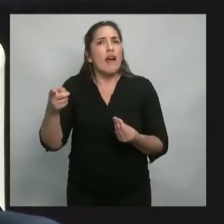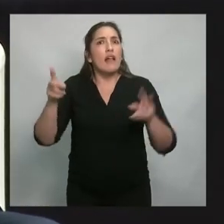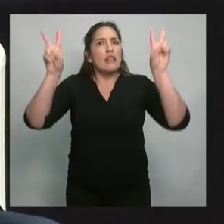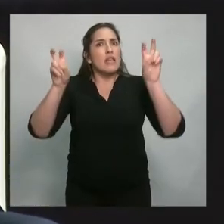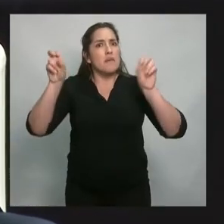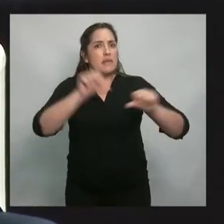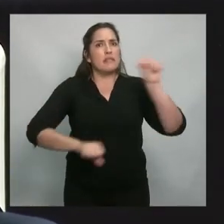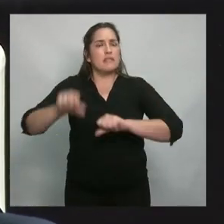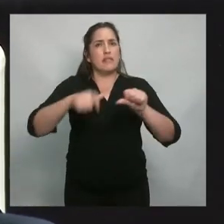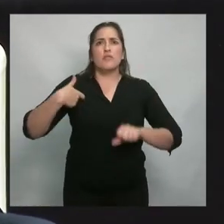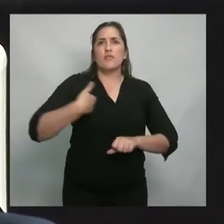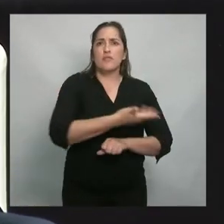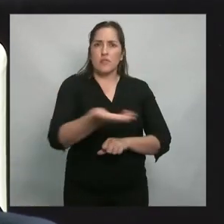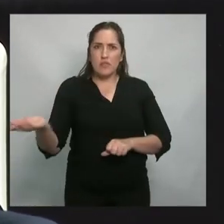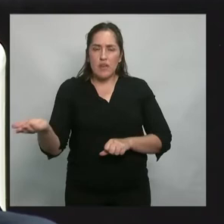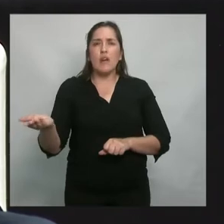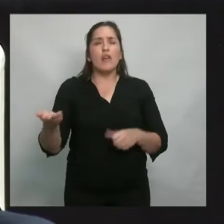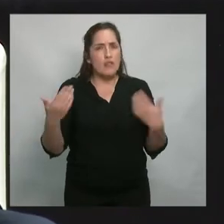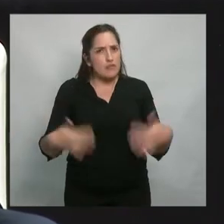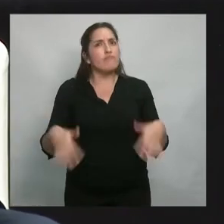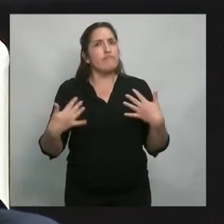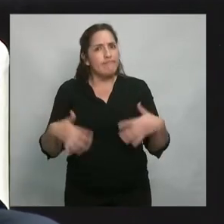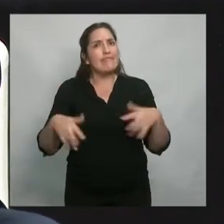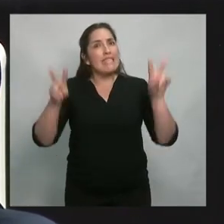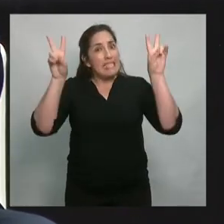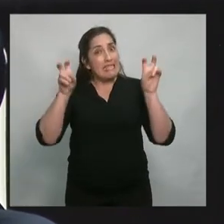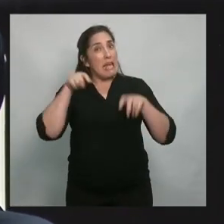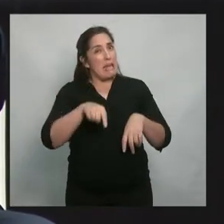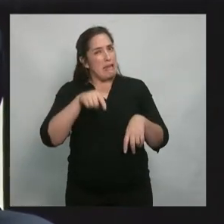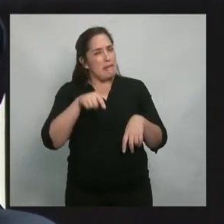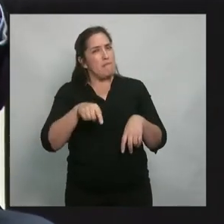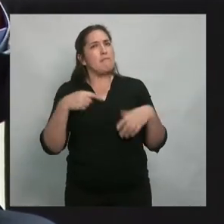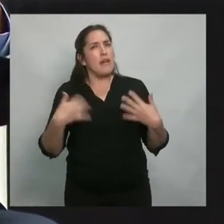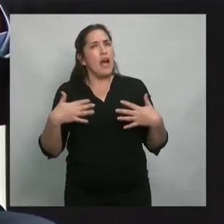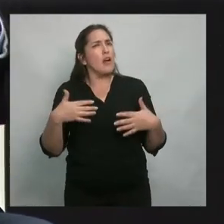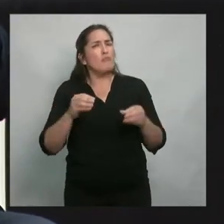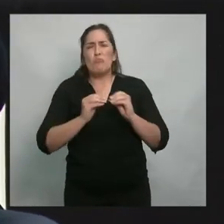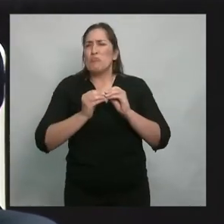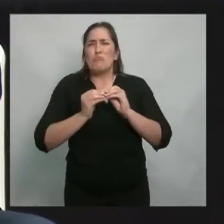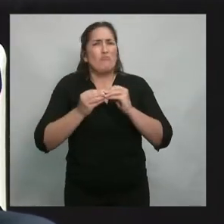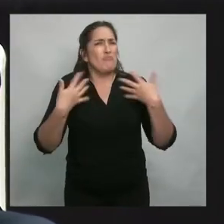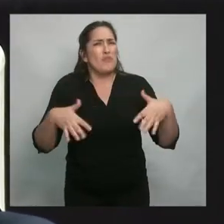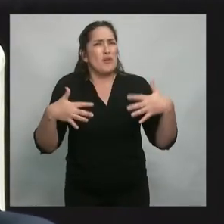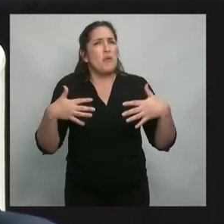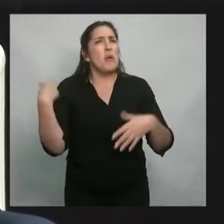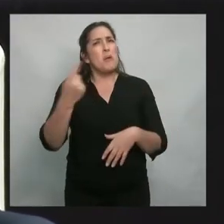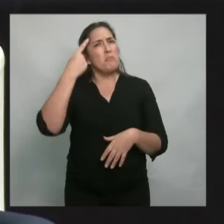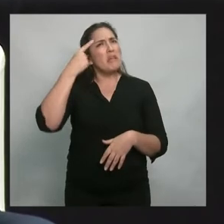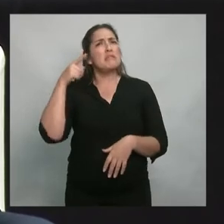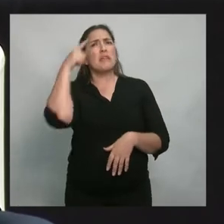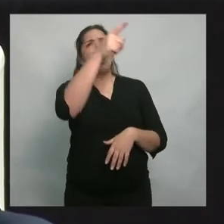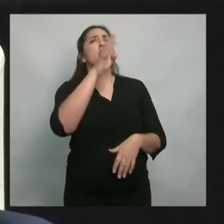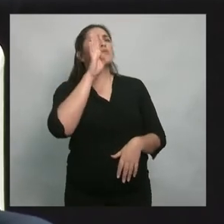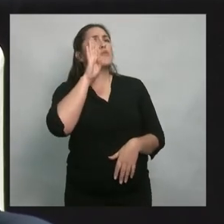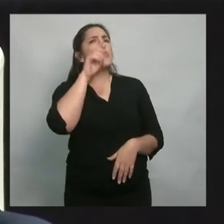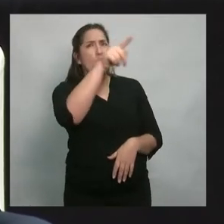sociales latinoamericanas. Ha sido un tema que normalmente hemos atribuido, es un problema que hemos atribuido a los Estados Unidos,